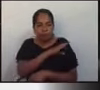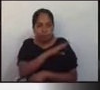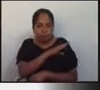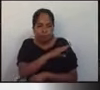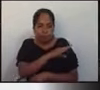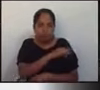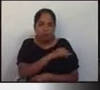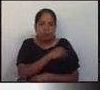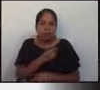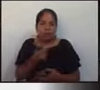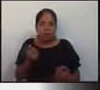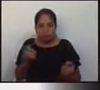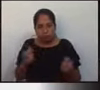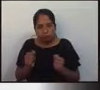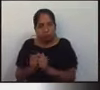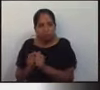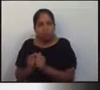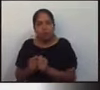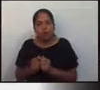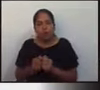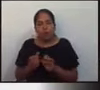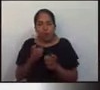del poder que les da la democracia.